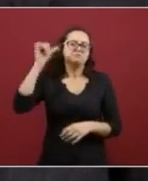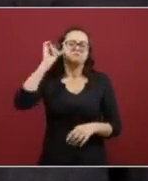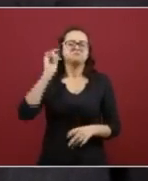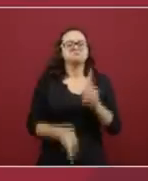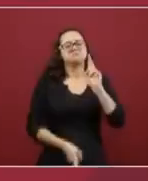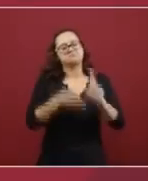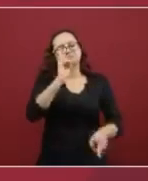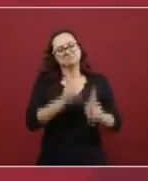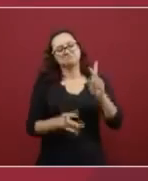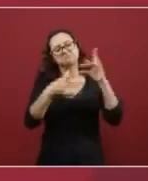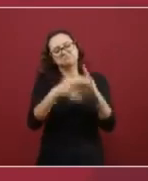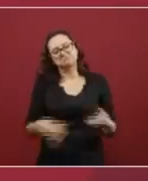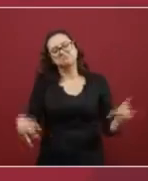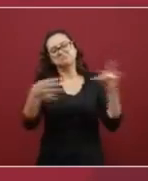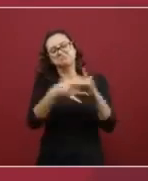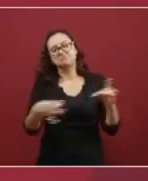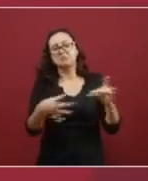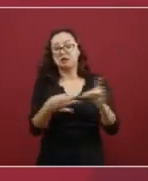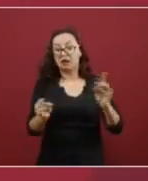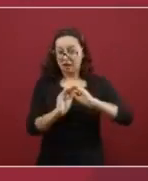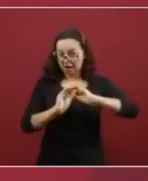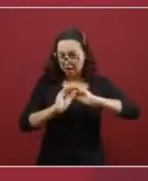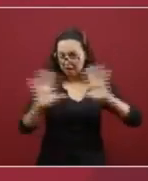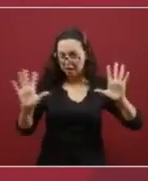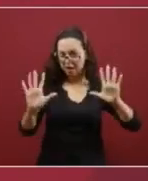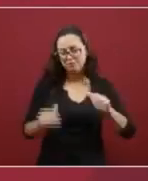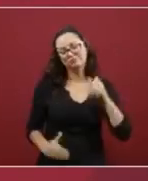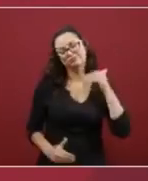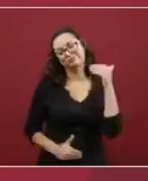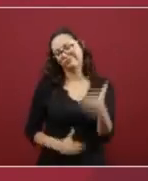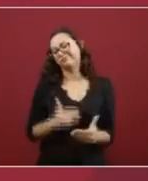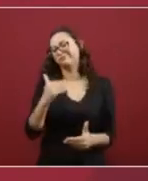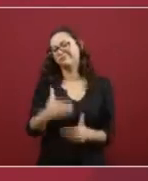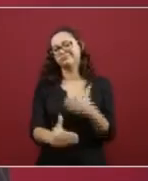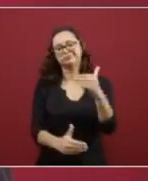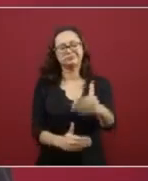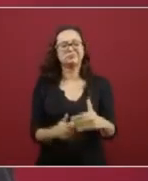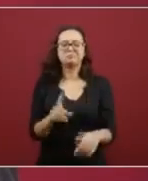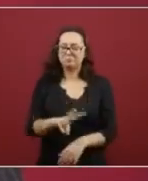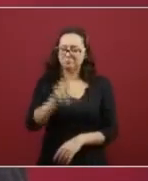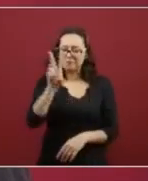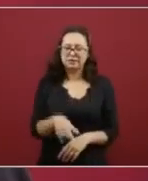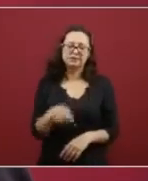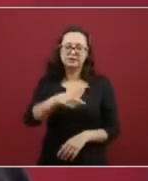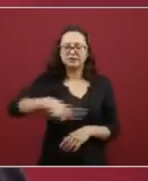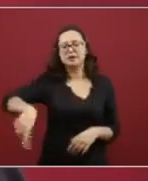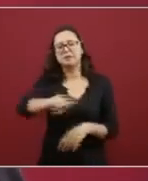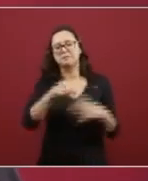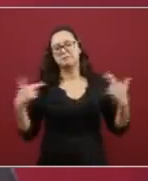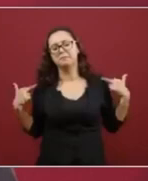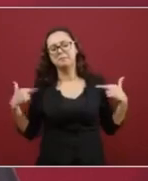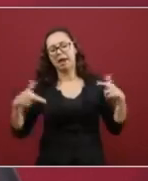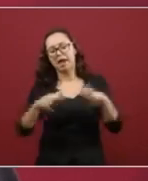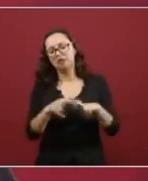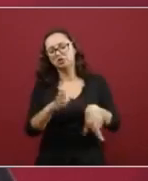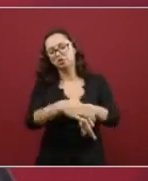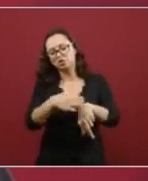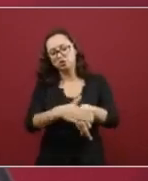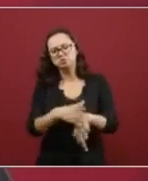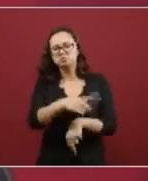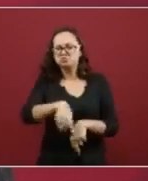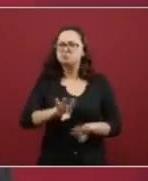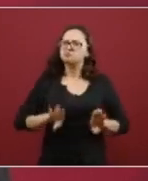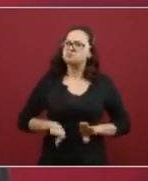y se avanzó bastante. Y yo les agradezco a los maestros que tengan esta